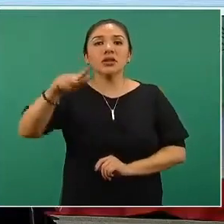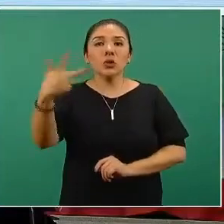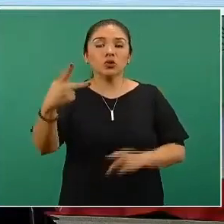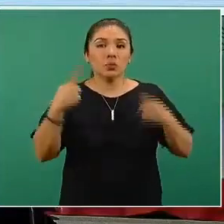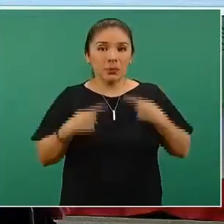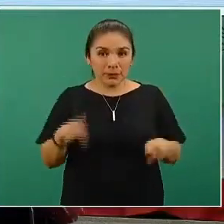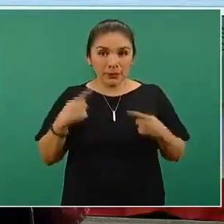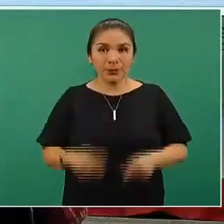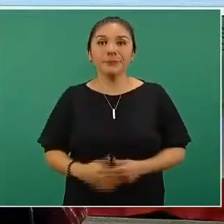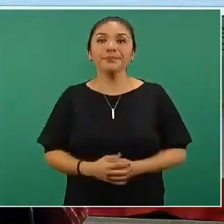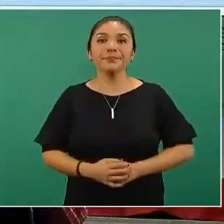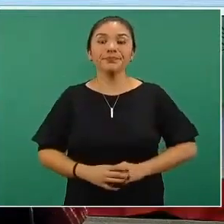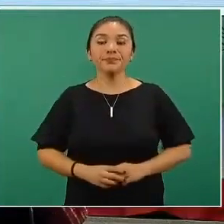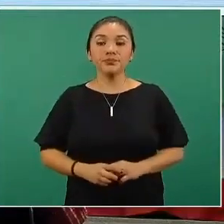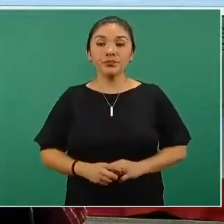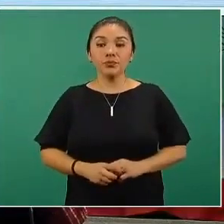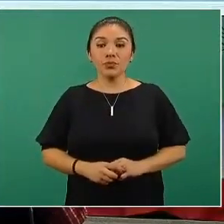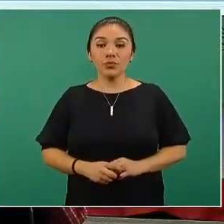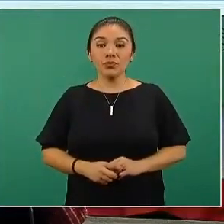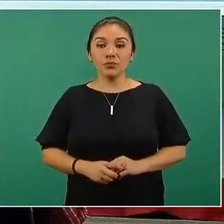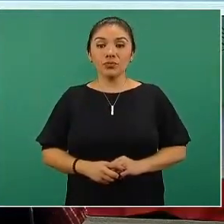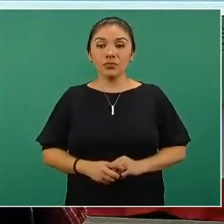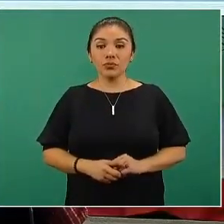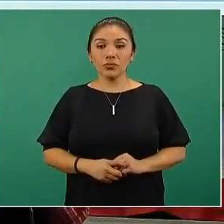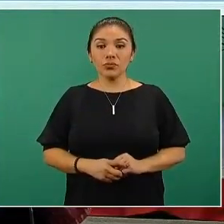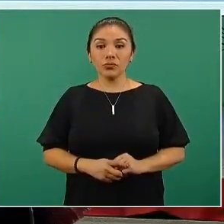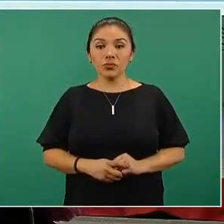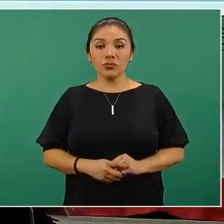189.578. La siguiente, por favor.